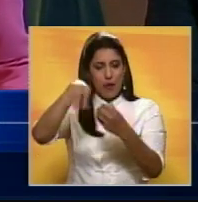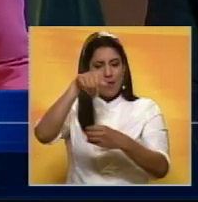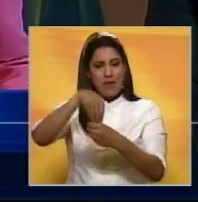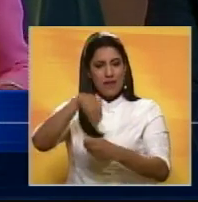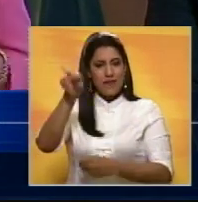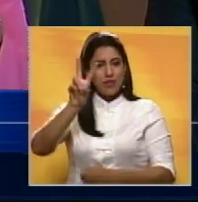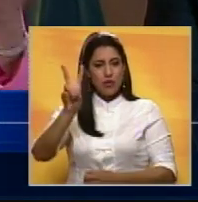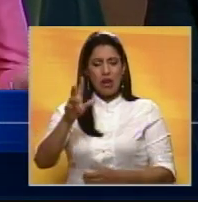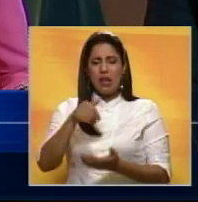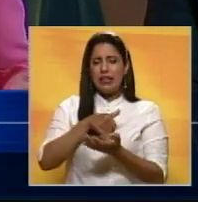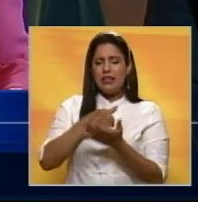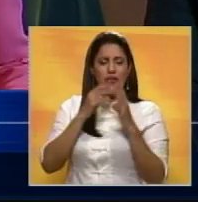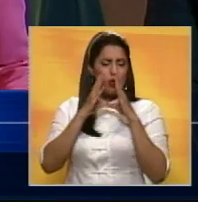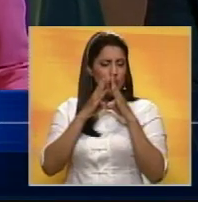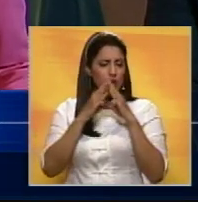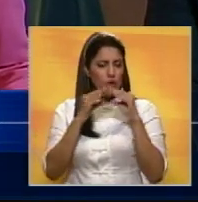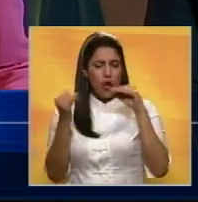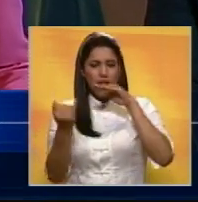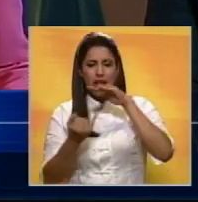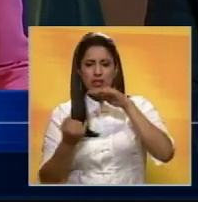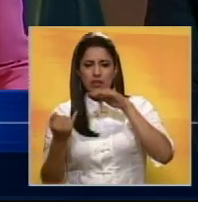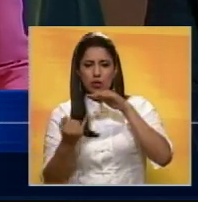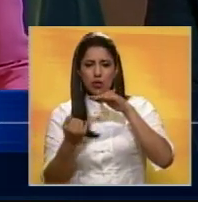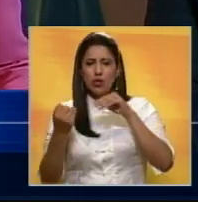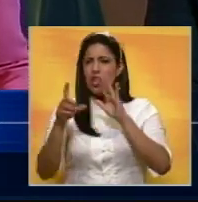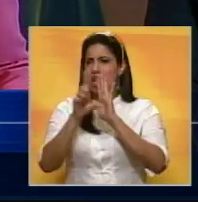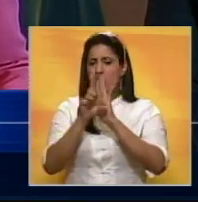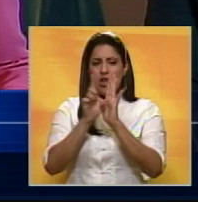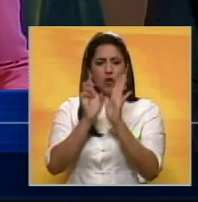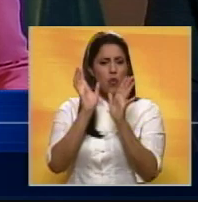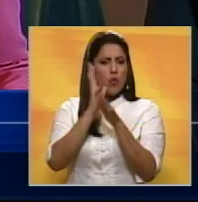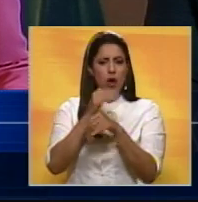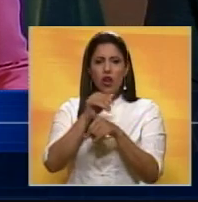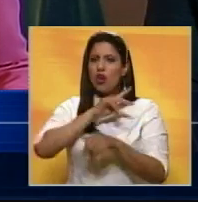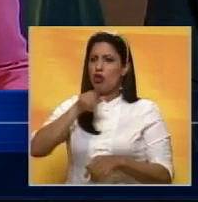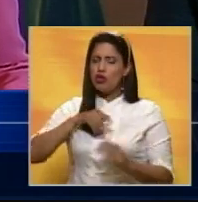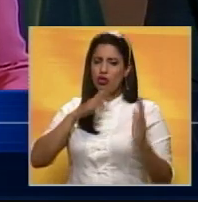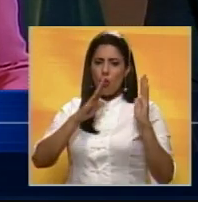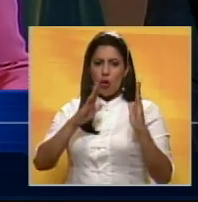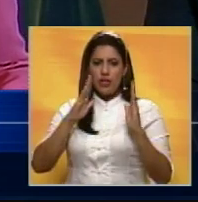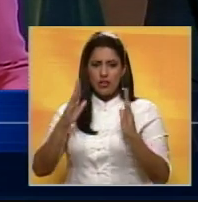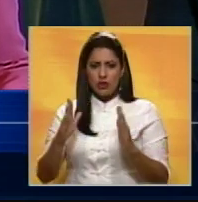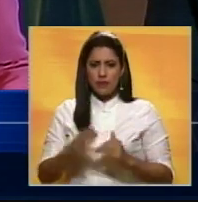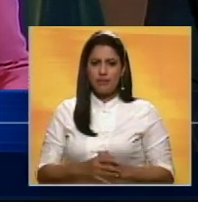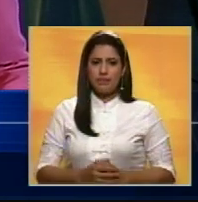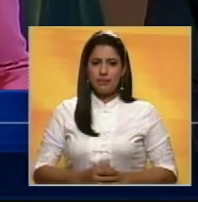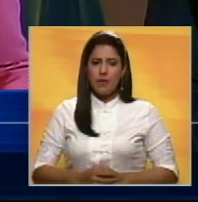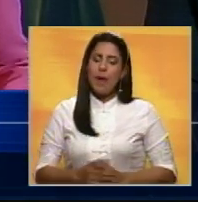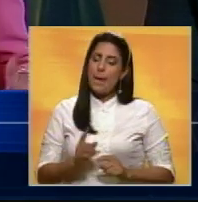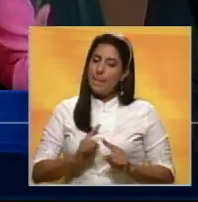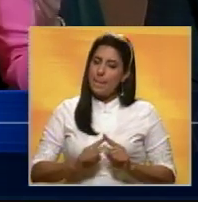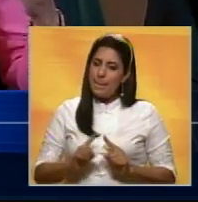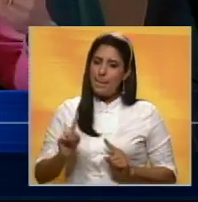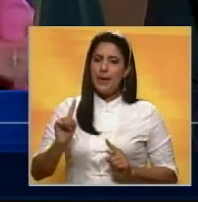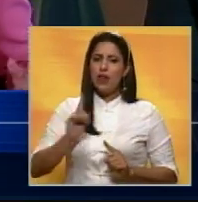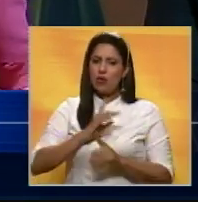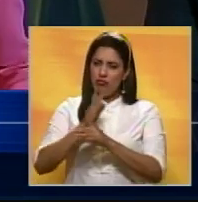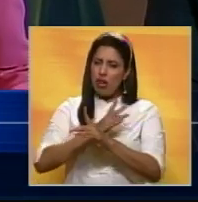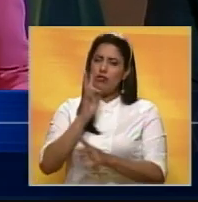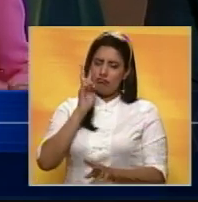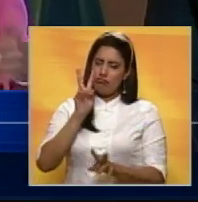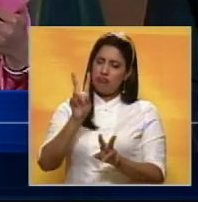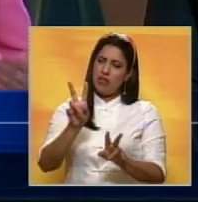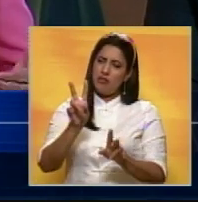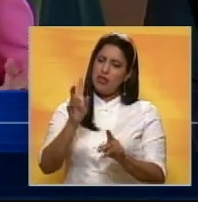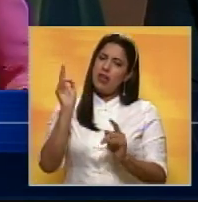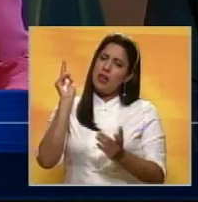Venezuela. Vulneraron toda la institucionalidad y la legalidad de esta organización. Pero lo habíamos visto